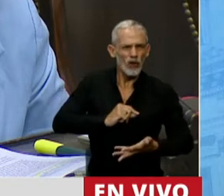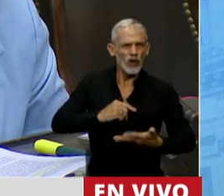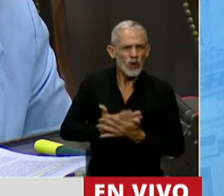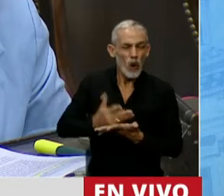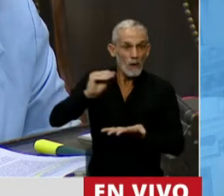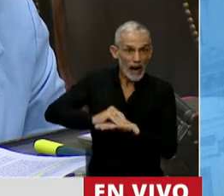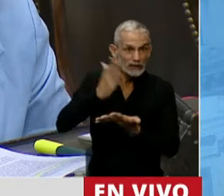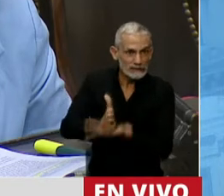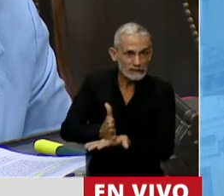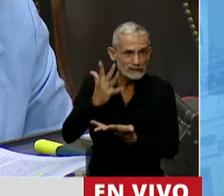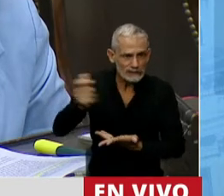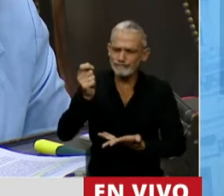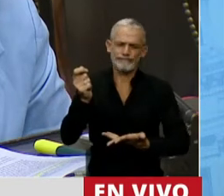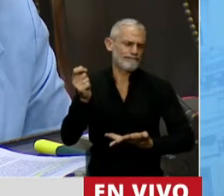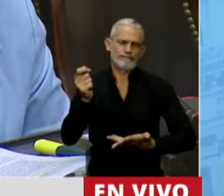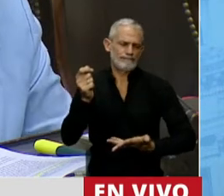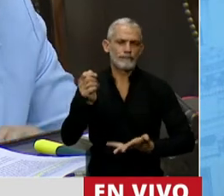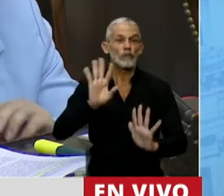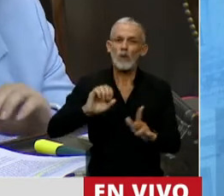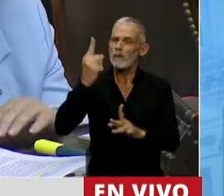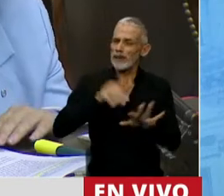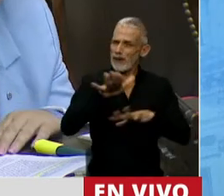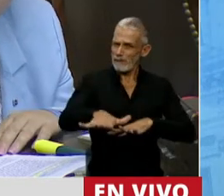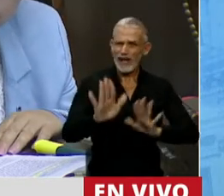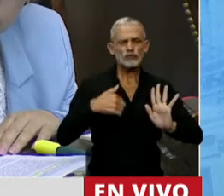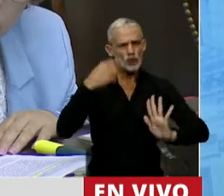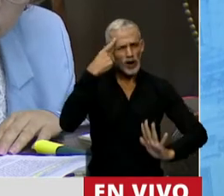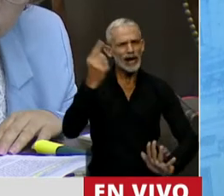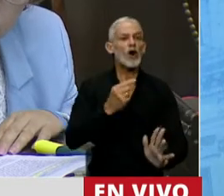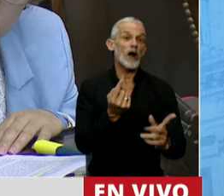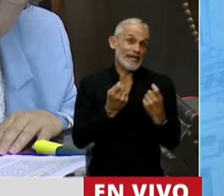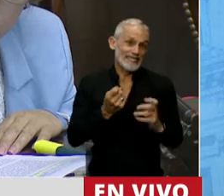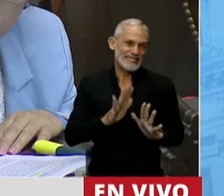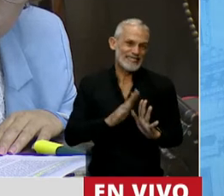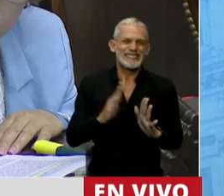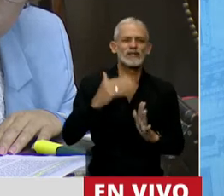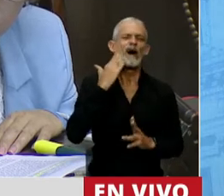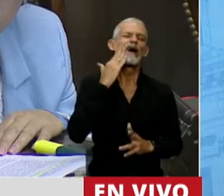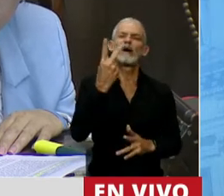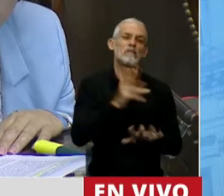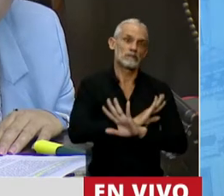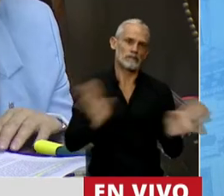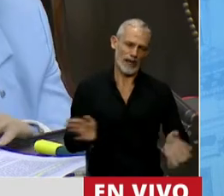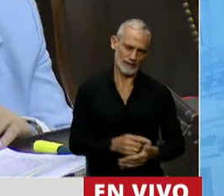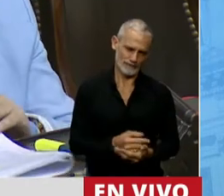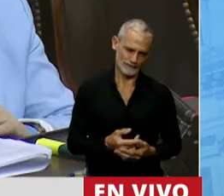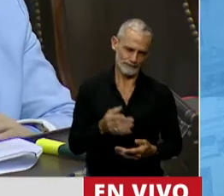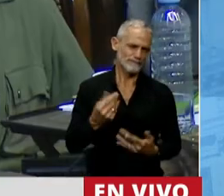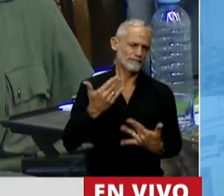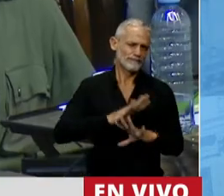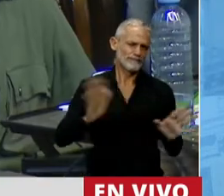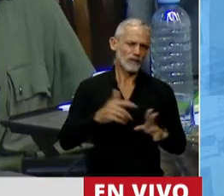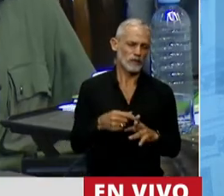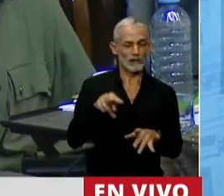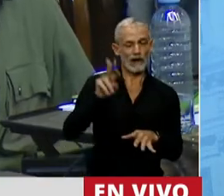Entonces, considero, señor presidente, como primer paso, la necesidad que dejemos de lado la hipocresía, dejemos de mirar hacia